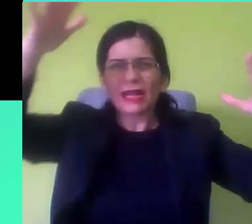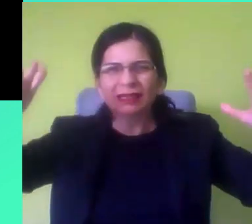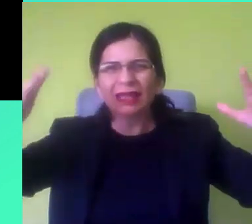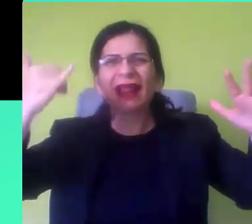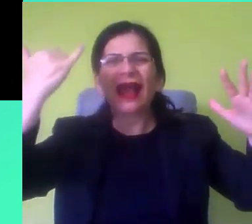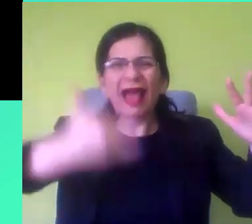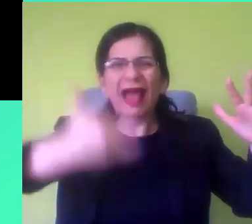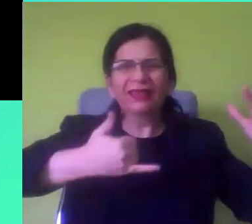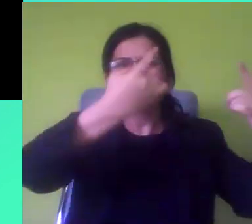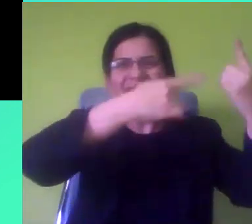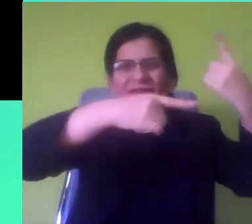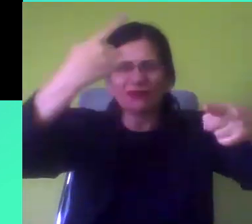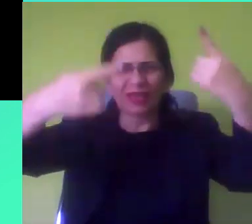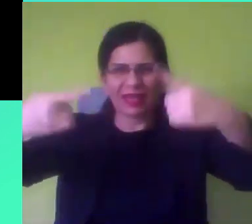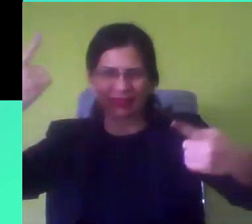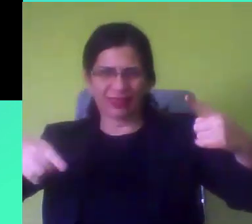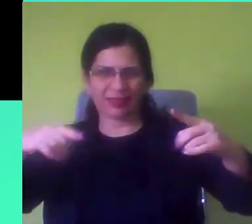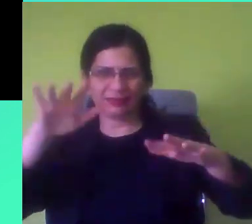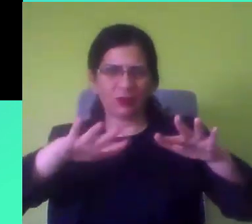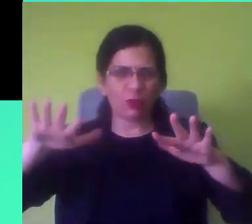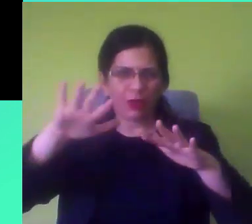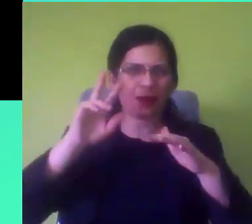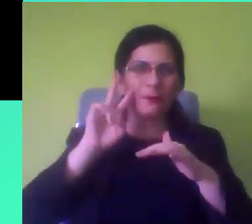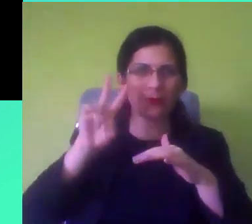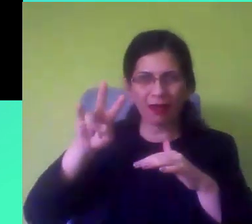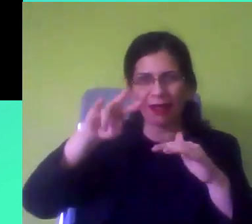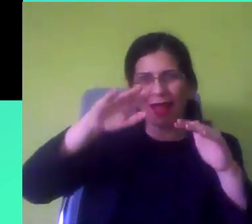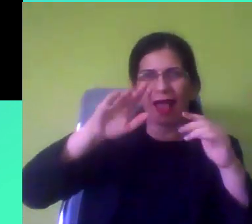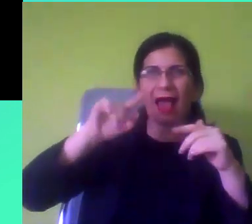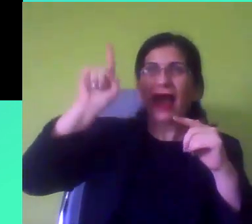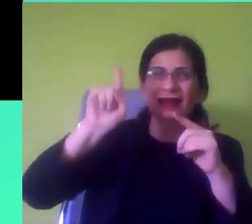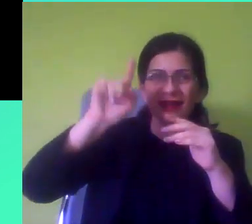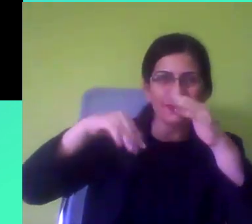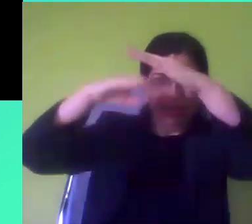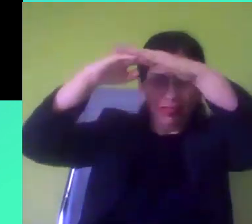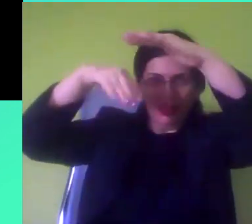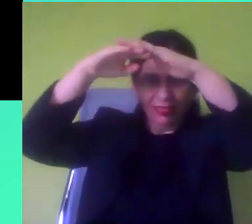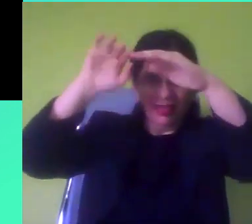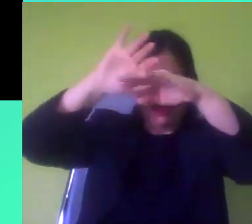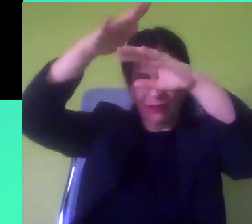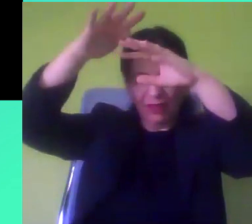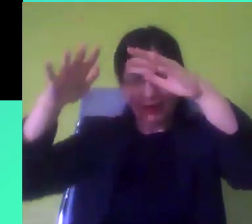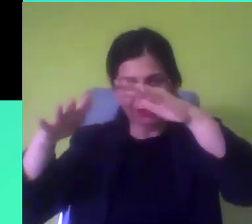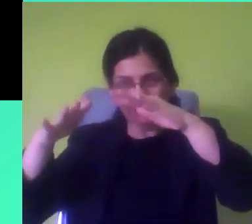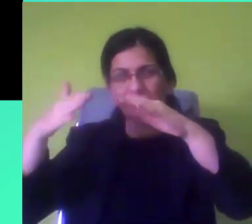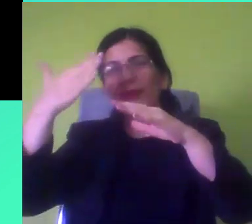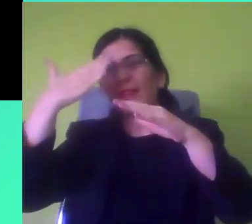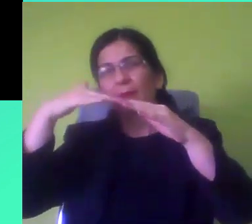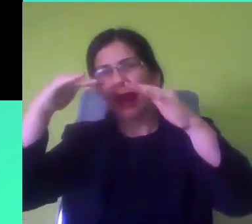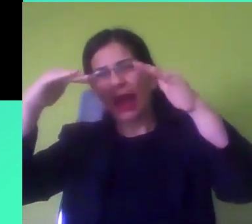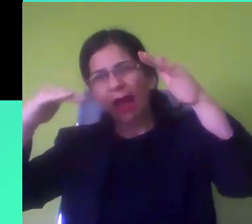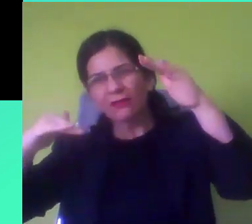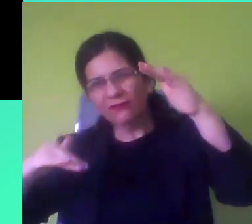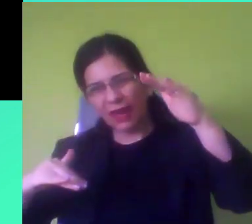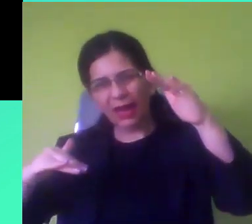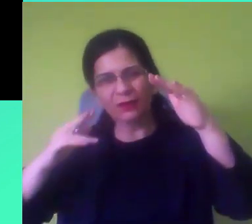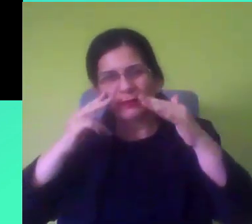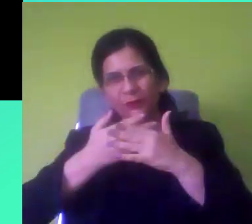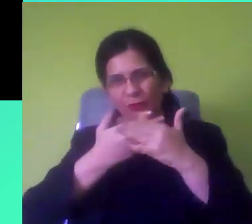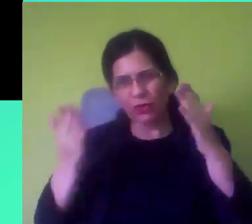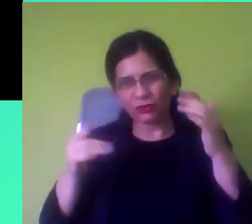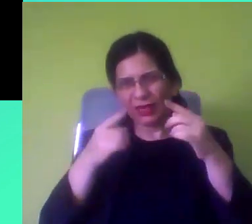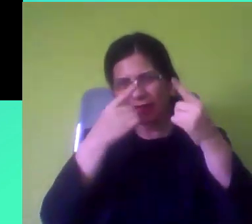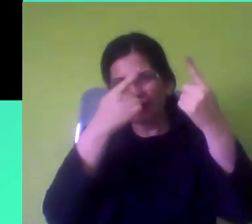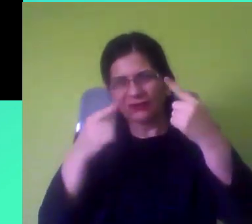partes. Como les dije, la parte superior es la zona de acumulación, donde todos los años se acumula nieve que después se transforma en hielo. La parte inferior es la